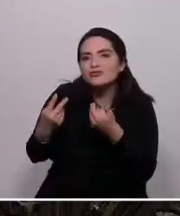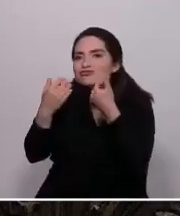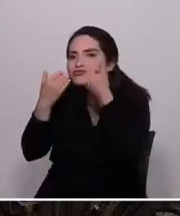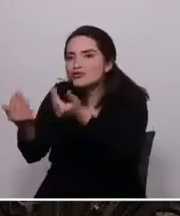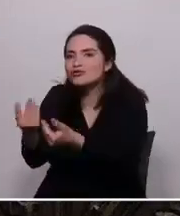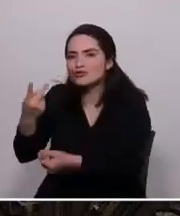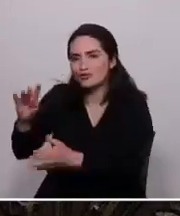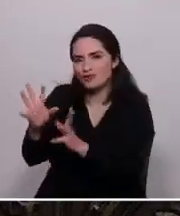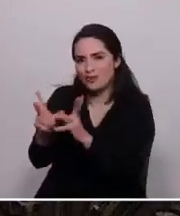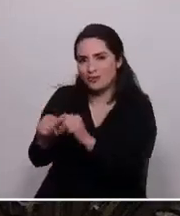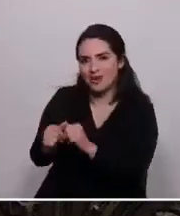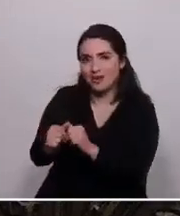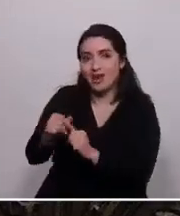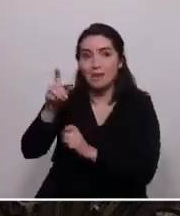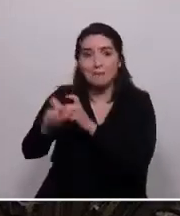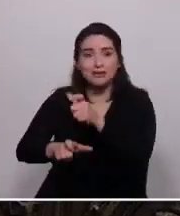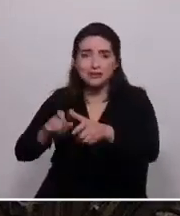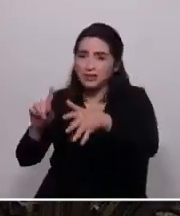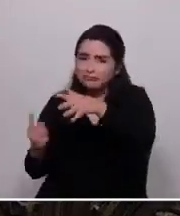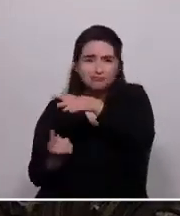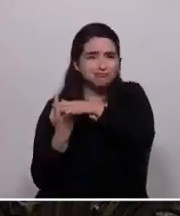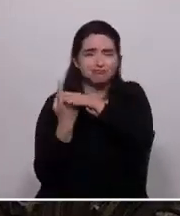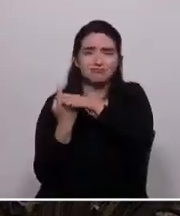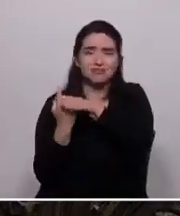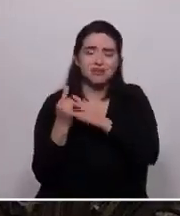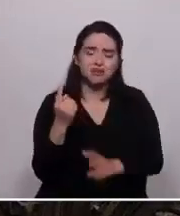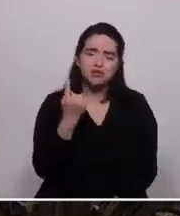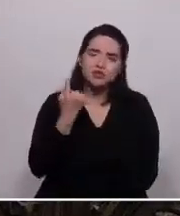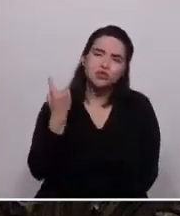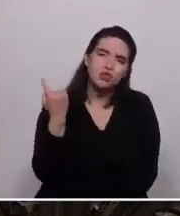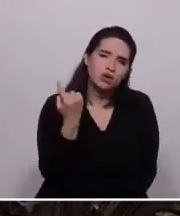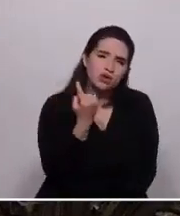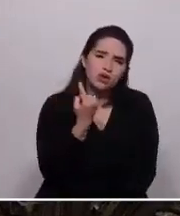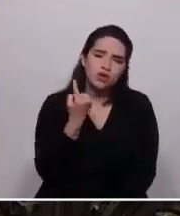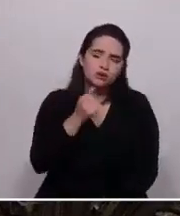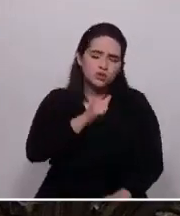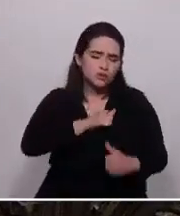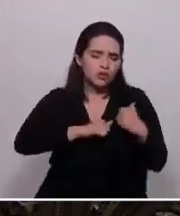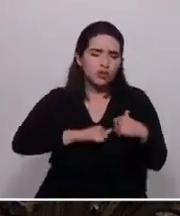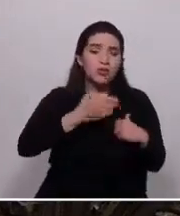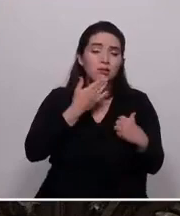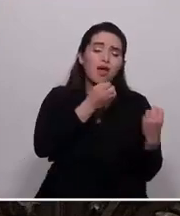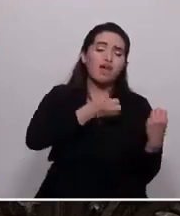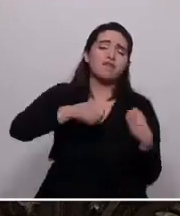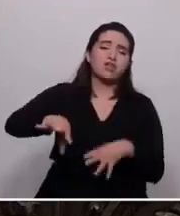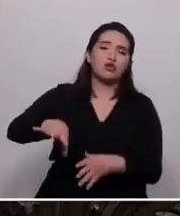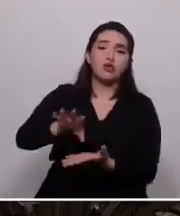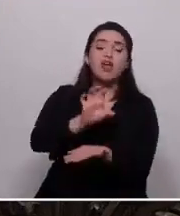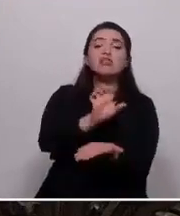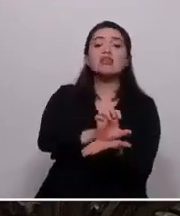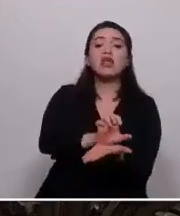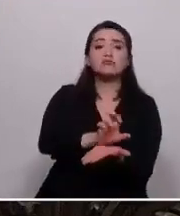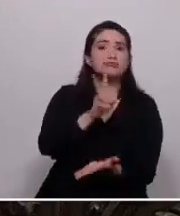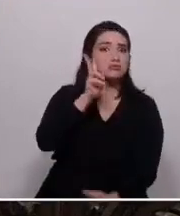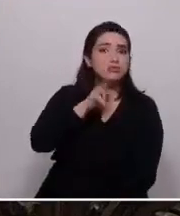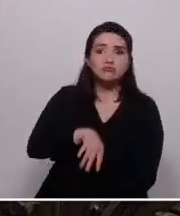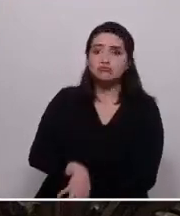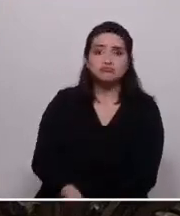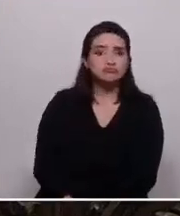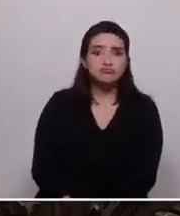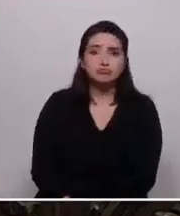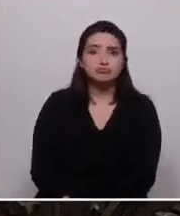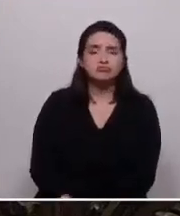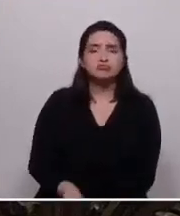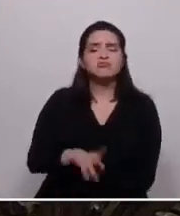gesta pionera esconde, sin embargo, soledad, sufrimiento y abandono. Un Estado que ha estado ausente, que ha mirado al